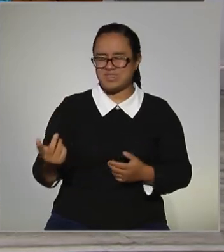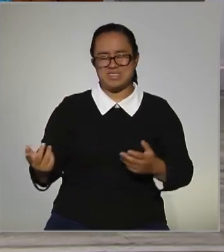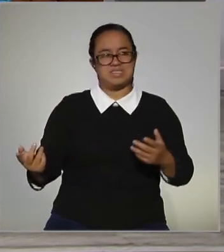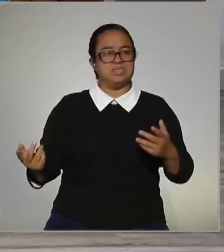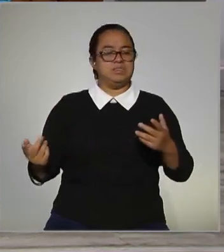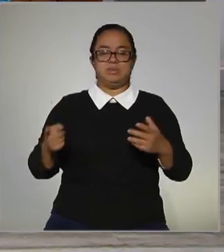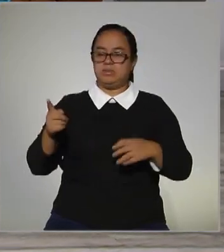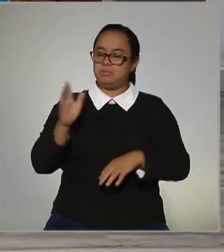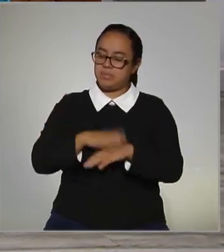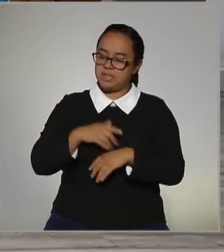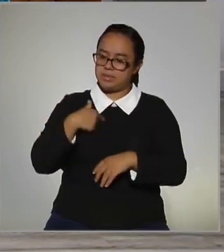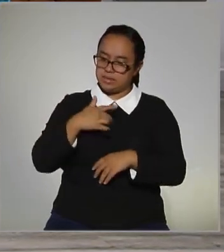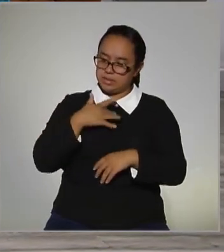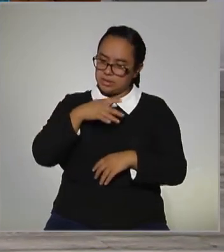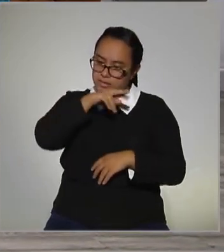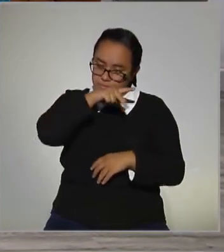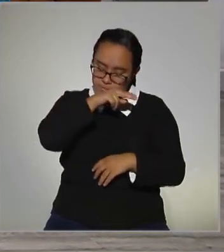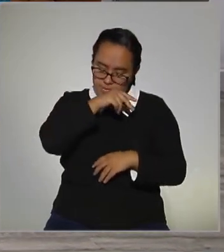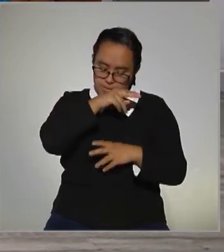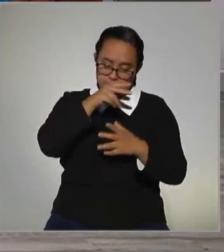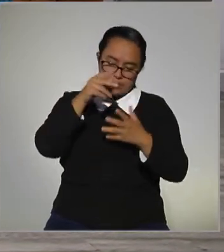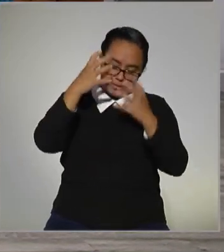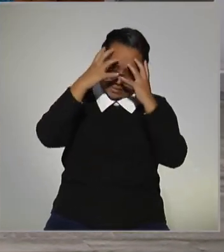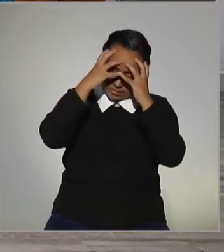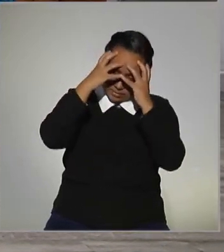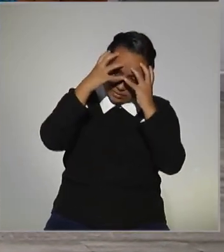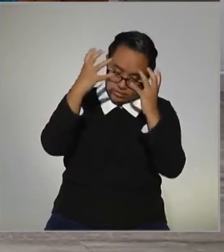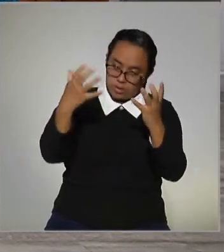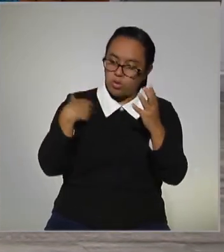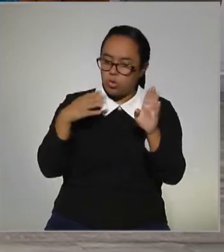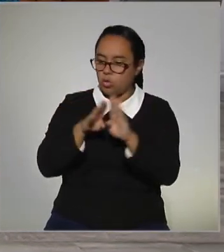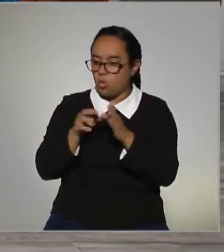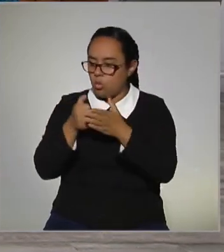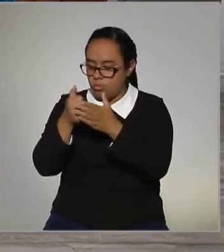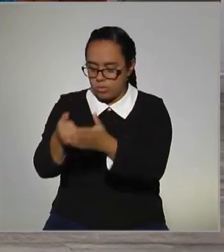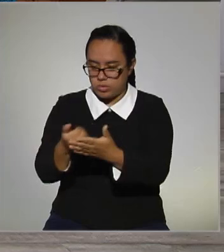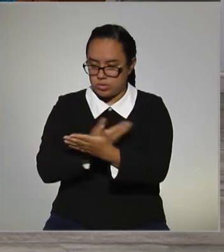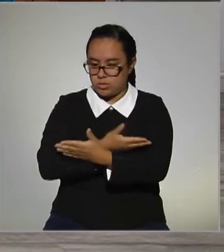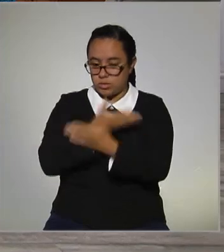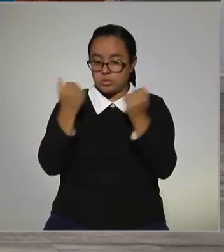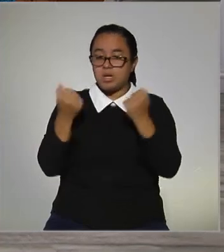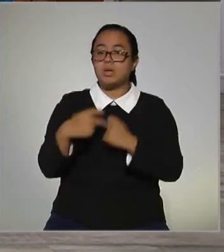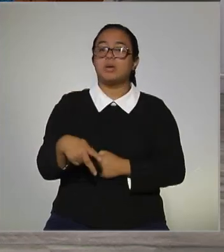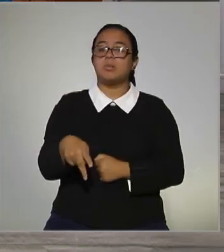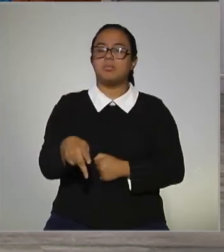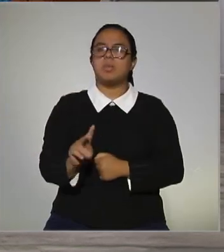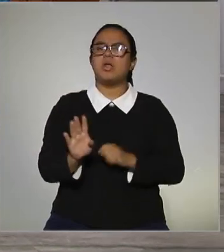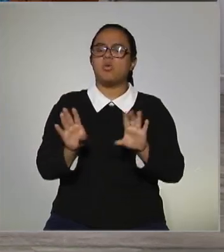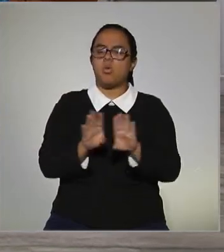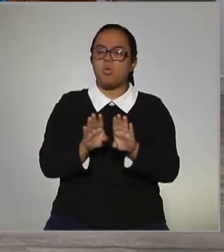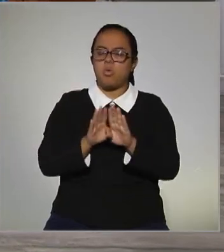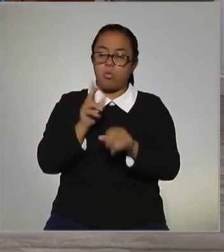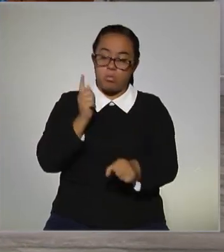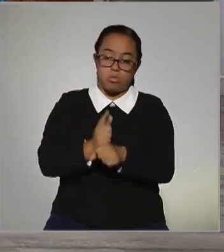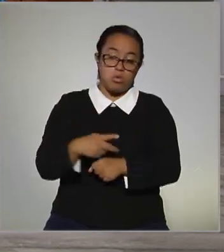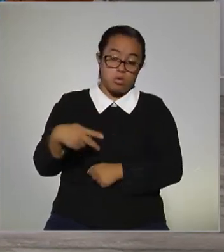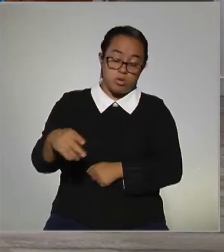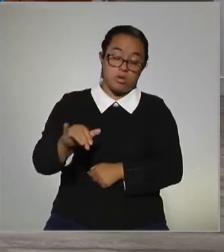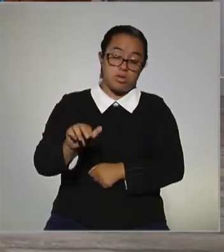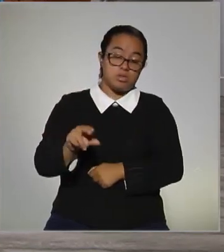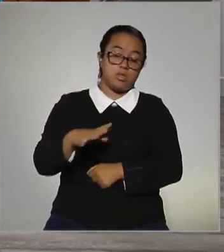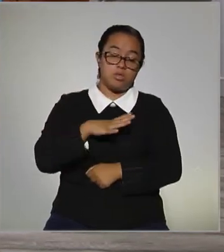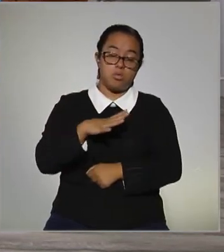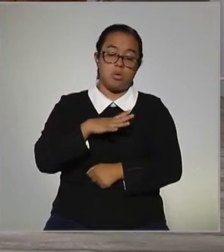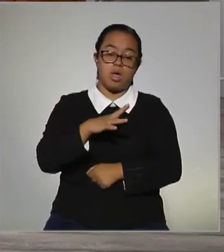causa mayor inquietud, te provoca esos dolores de cabeza, dices, ya no sé qué hacer con él, pero ¿cómo puedo detectar si hay resentimiento en